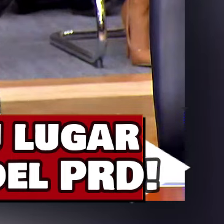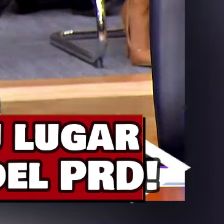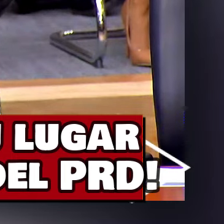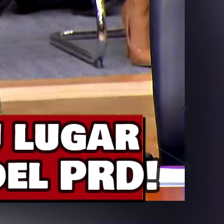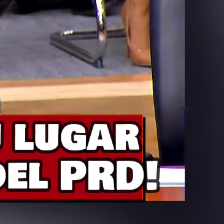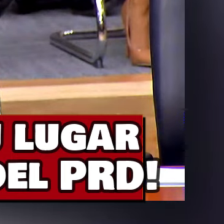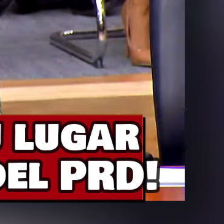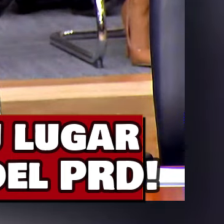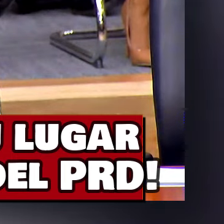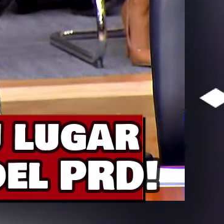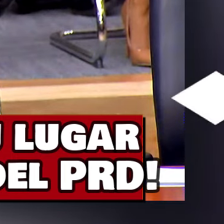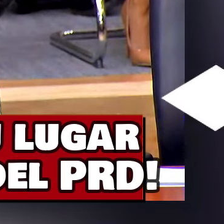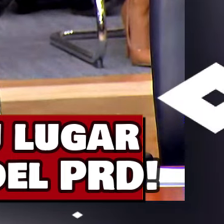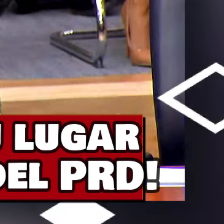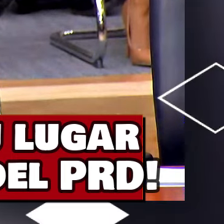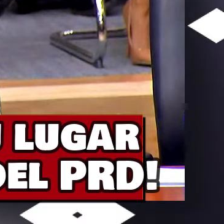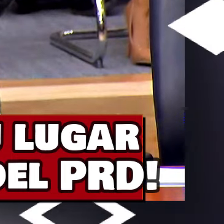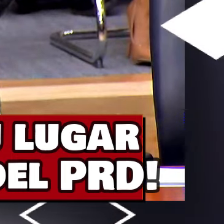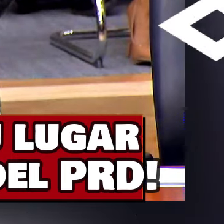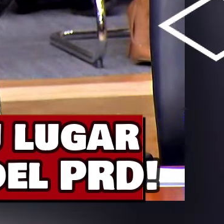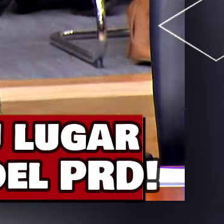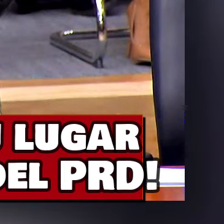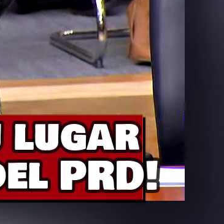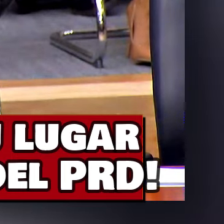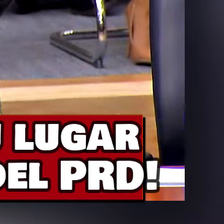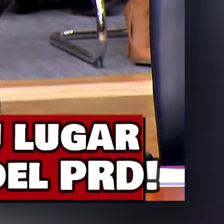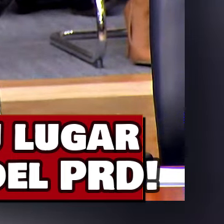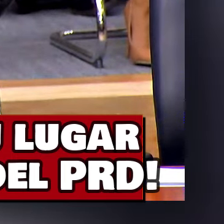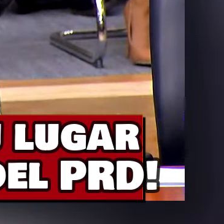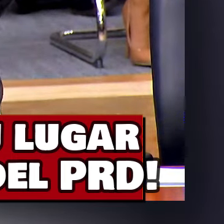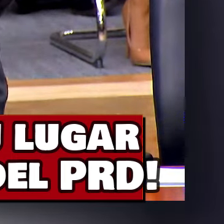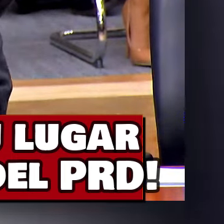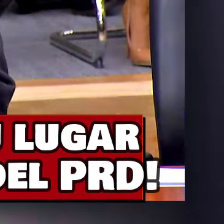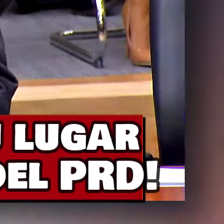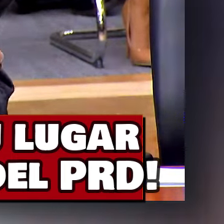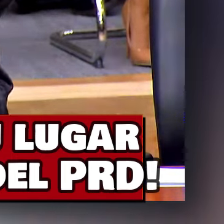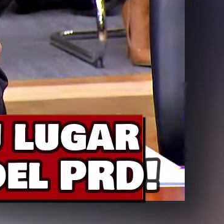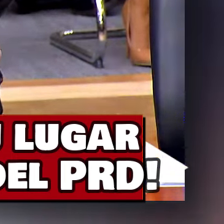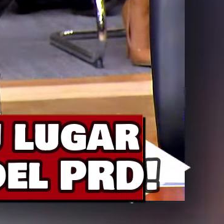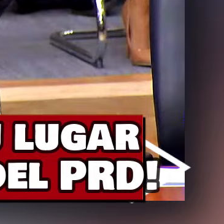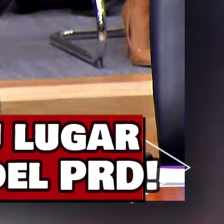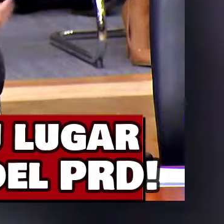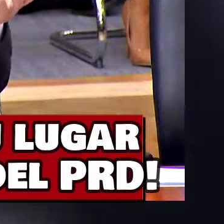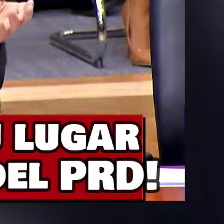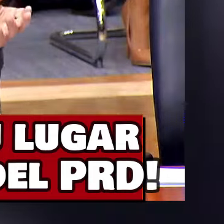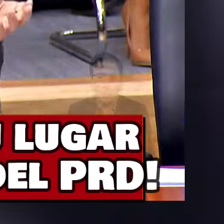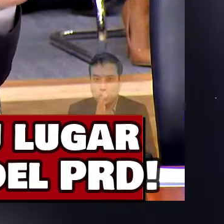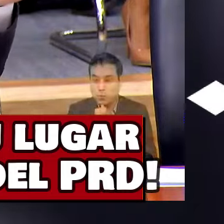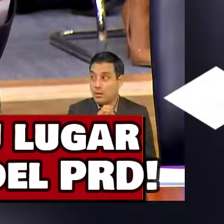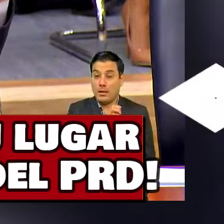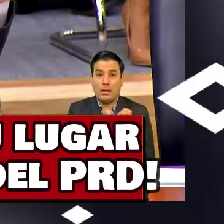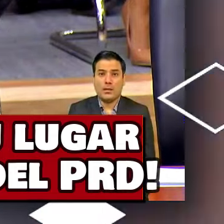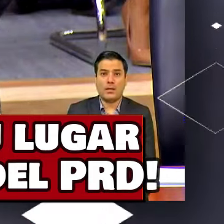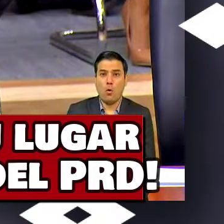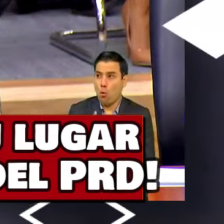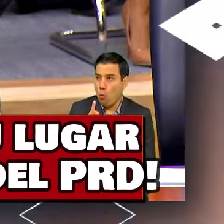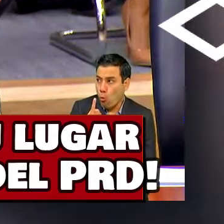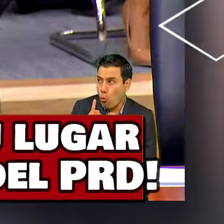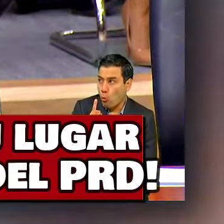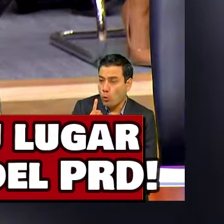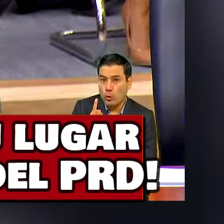consejeras que ganan creo que el triple que el presidente, y eso va en contra del marco constitucional. Y entonces es la ley del embudo. A un aspirante le piden que